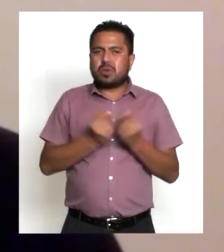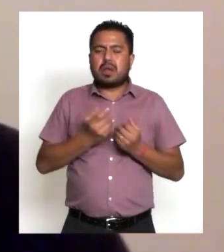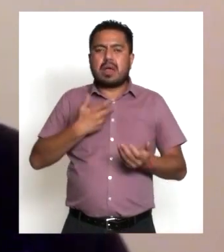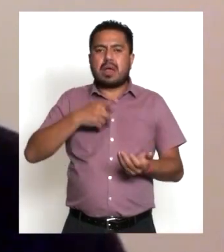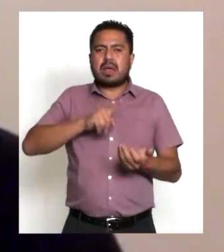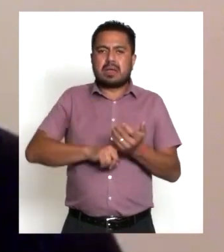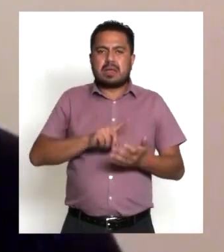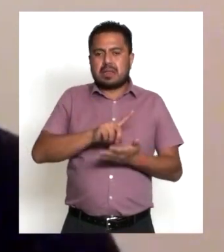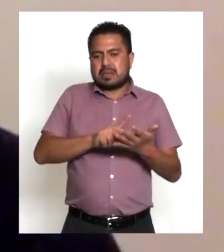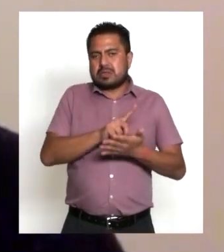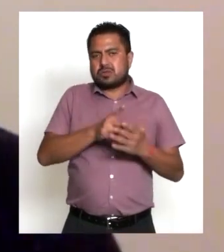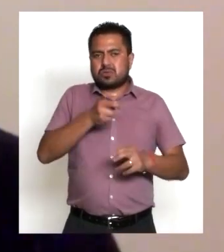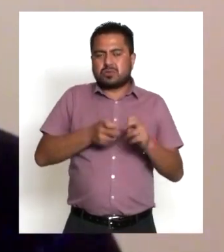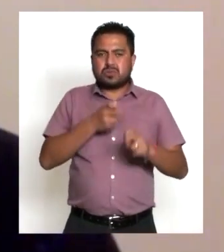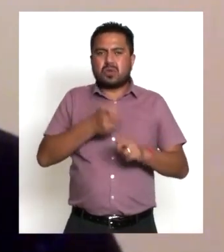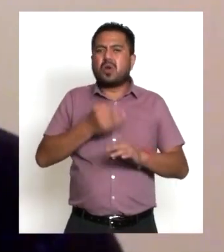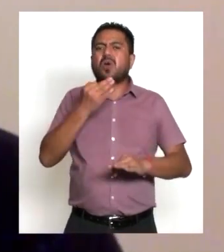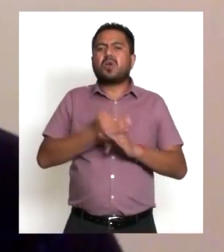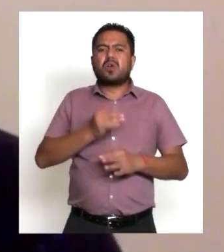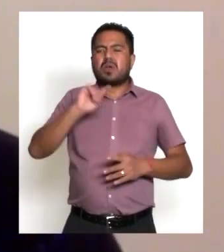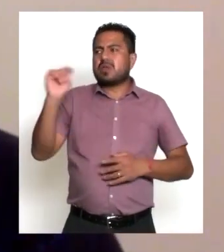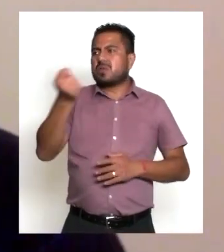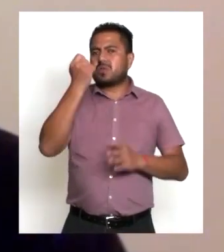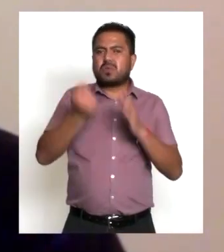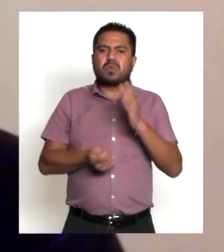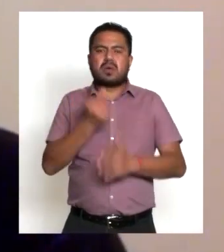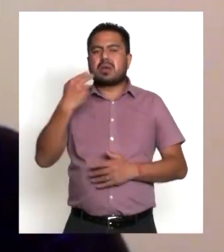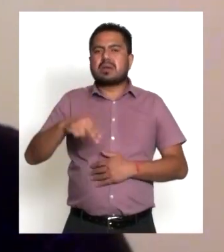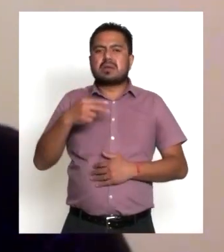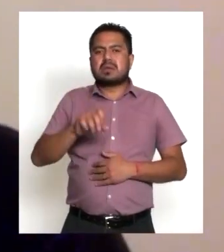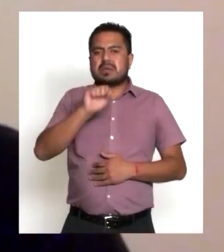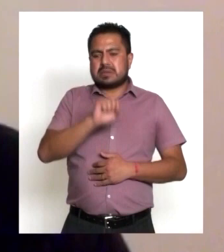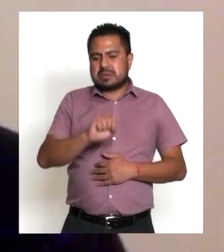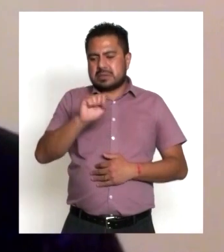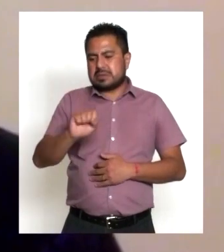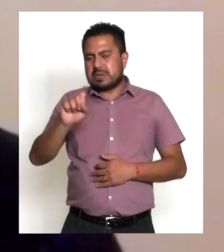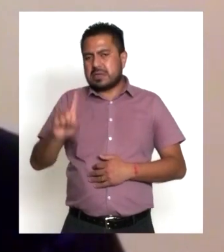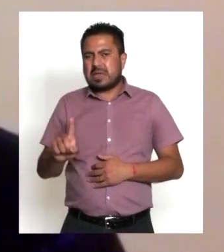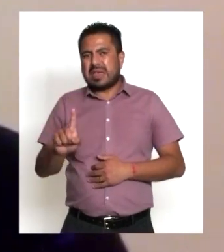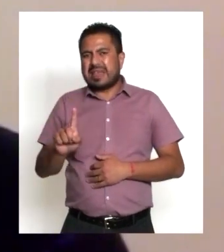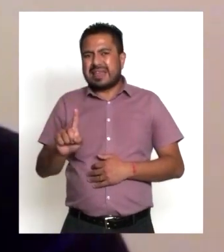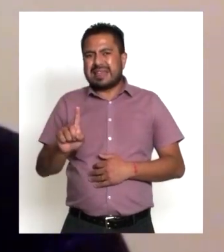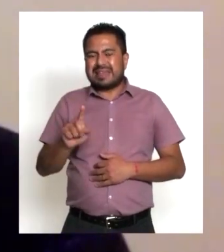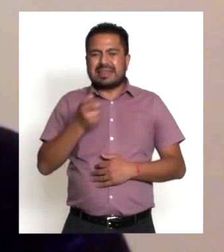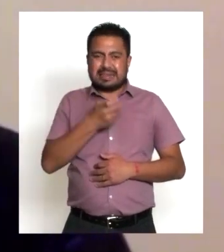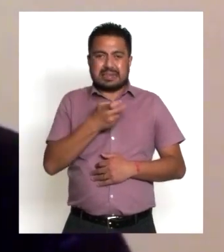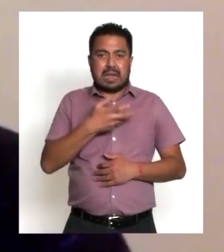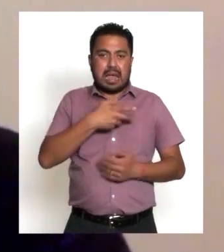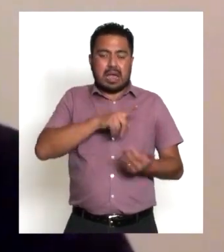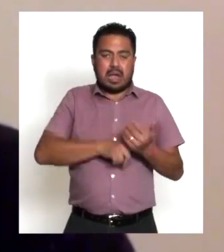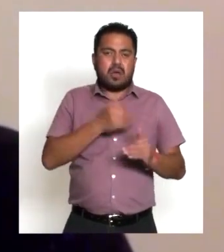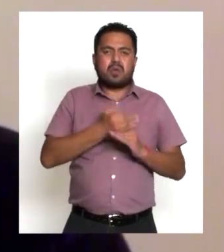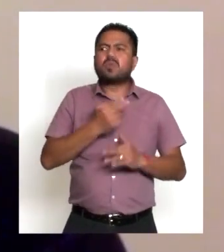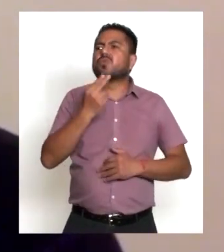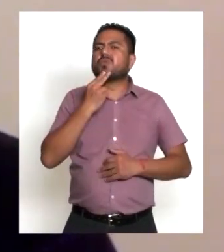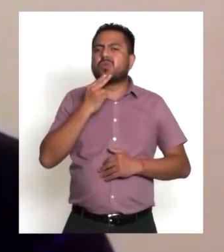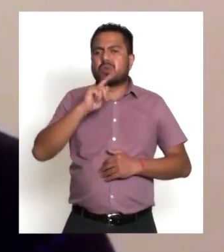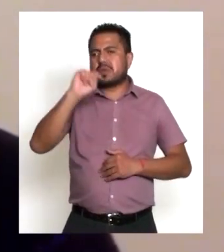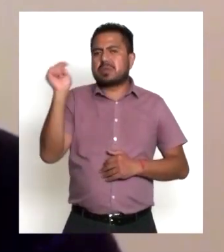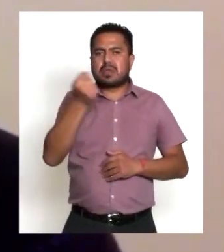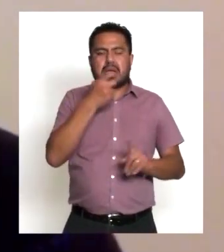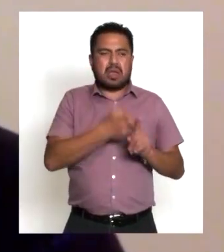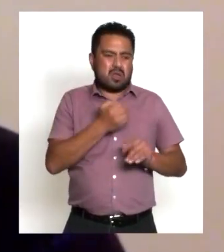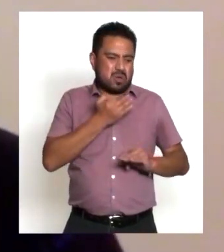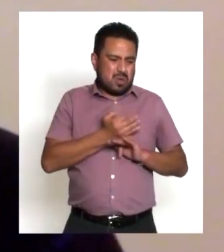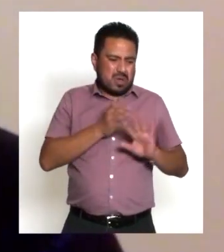todos tienen discos duros. Hoy en día hay una tecnología nueva que se llama SSD, discos duros de estado sólido, que no utilizan